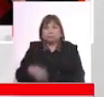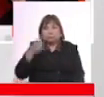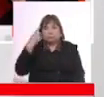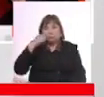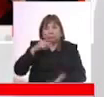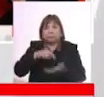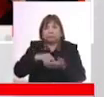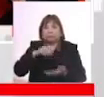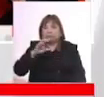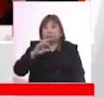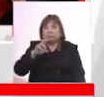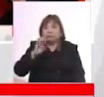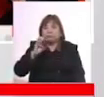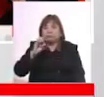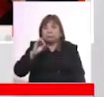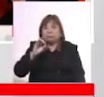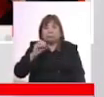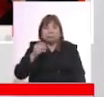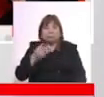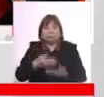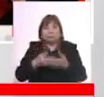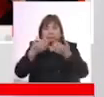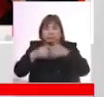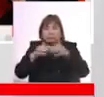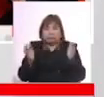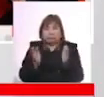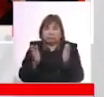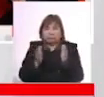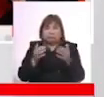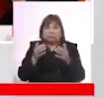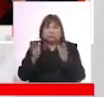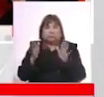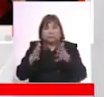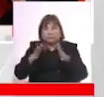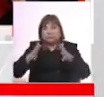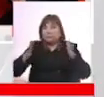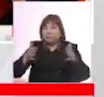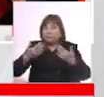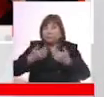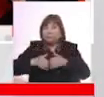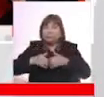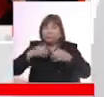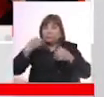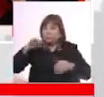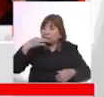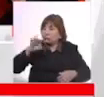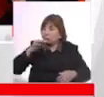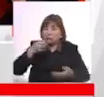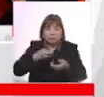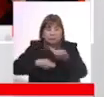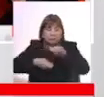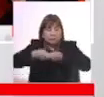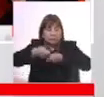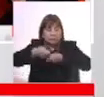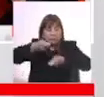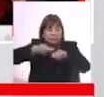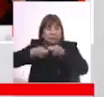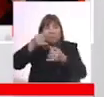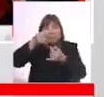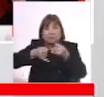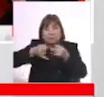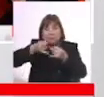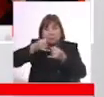microempresas, pequeñas y medianas empresas, siempre que sus ventas anuales del último ejercicio sean